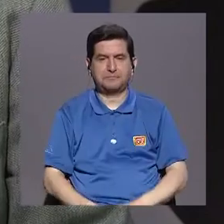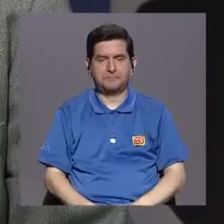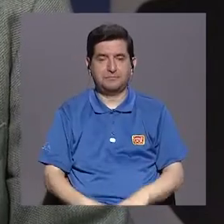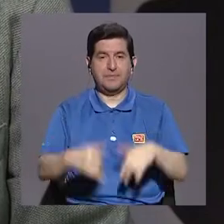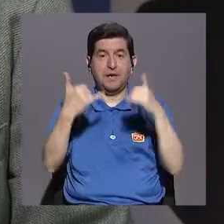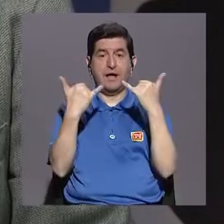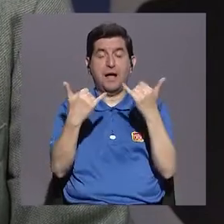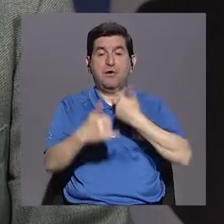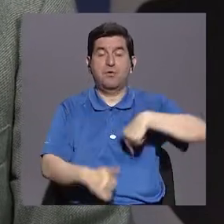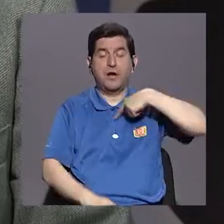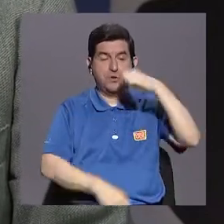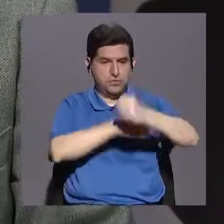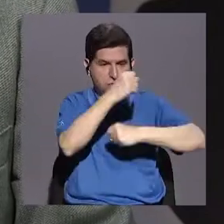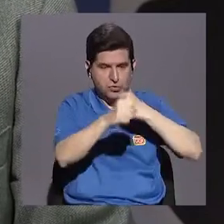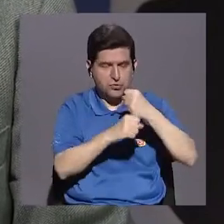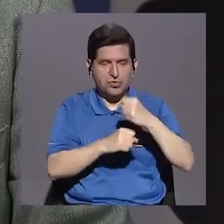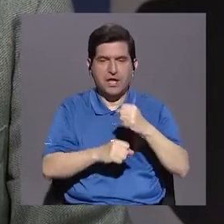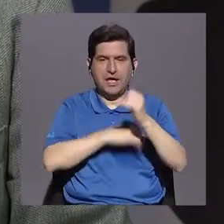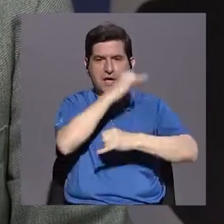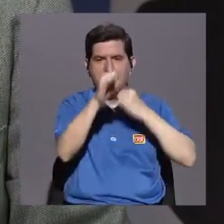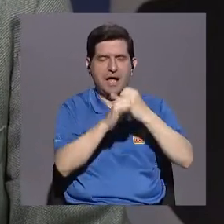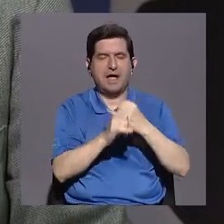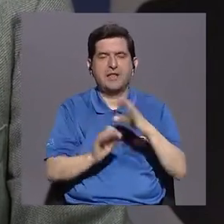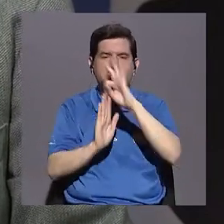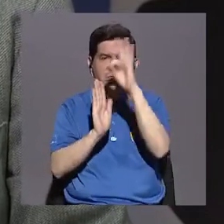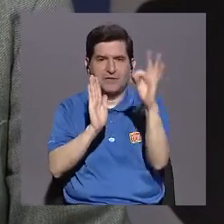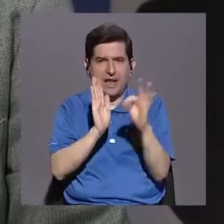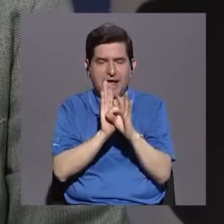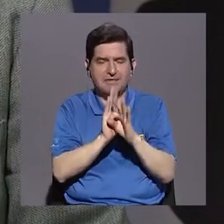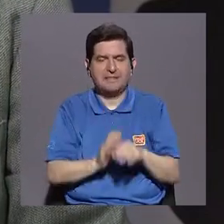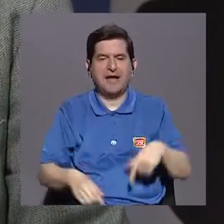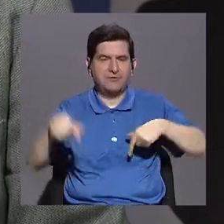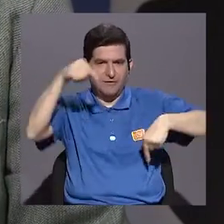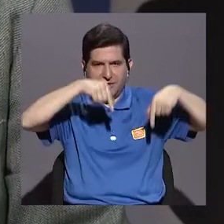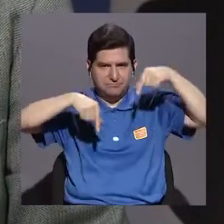estamos en el año internacional de la tabla periódica